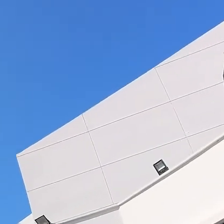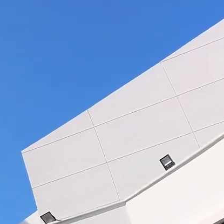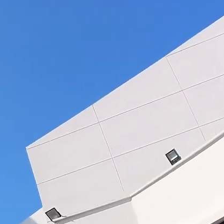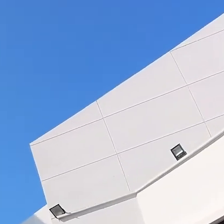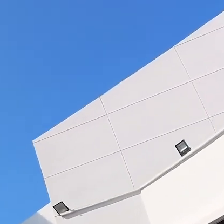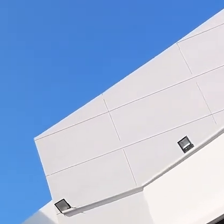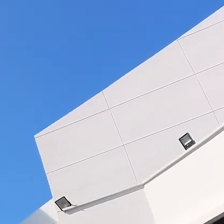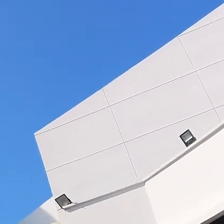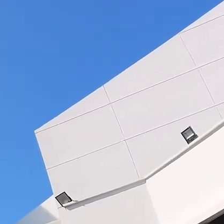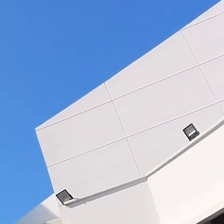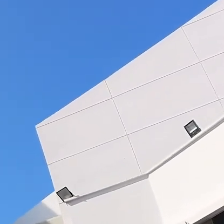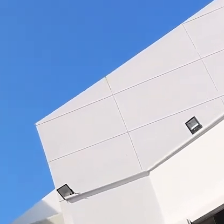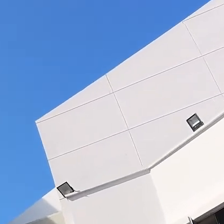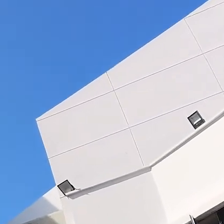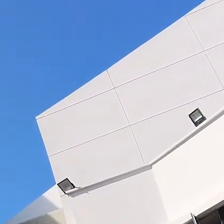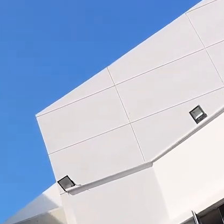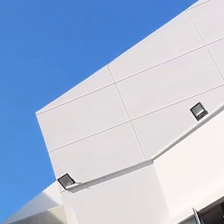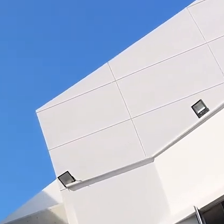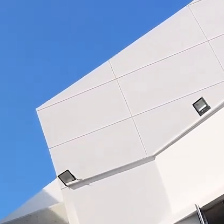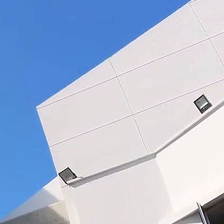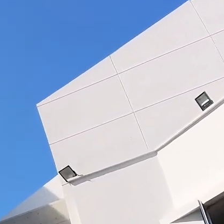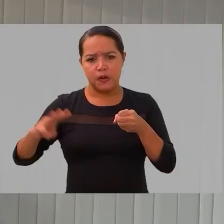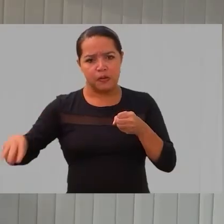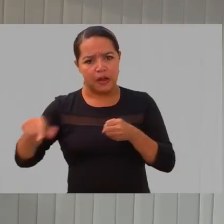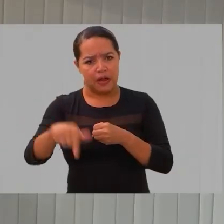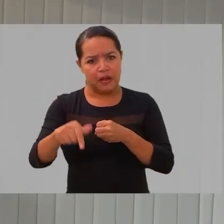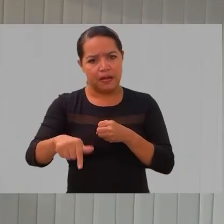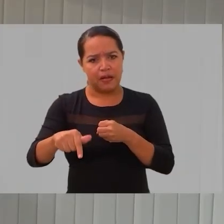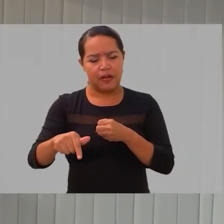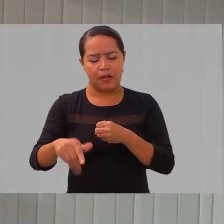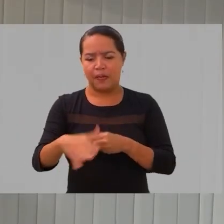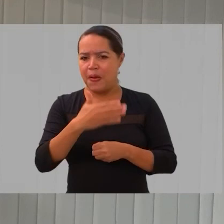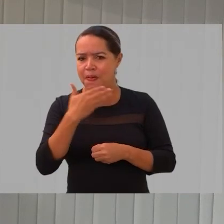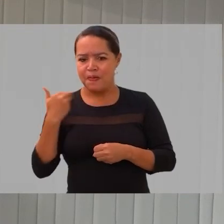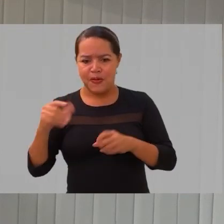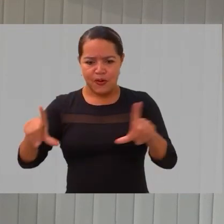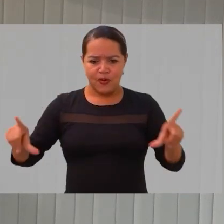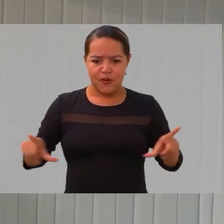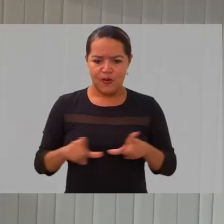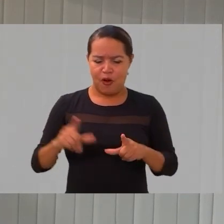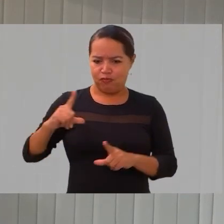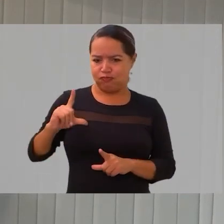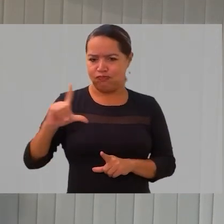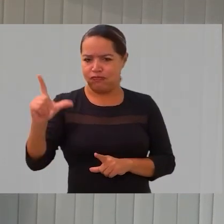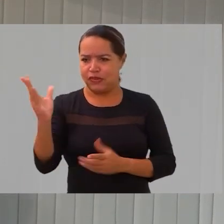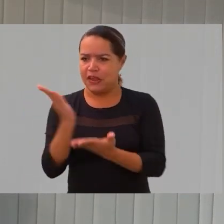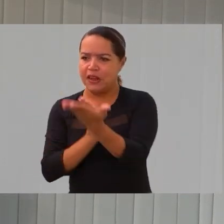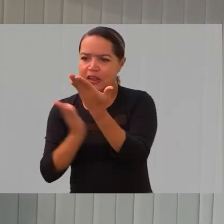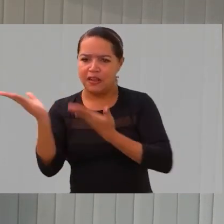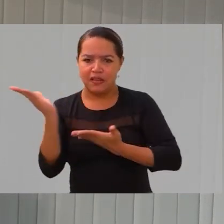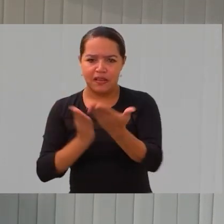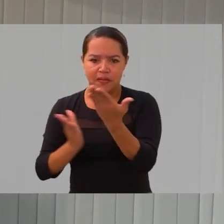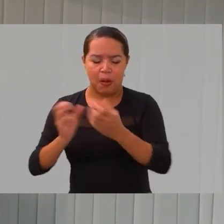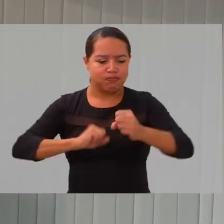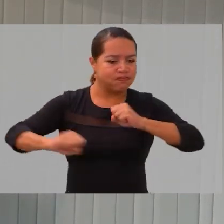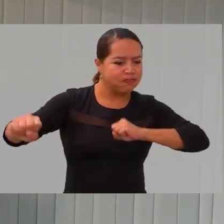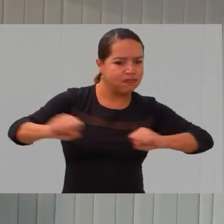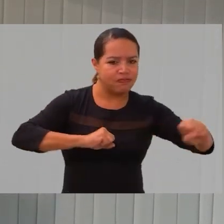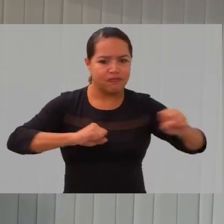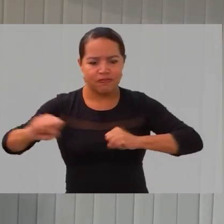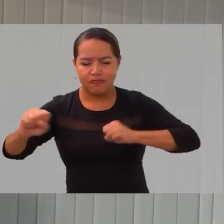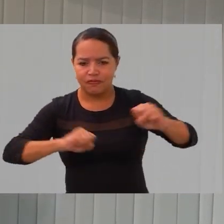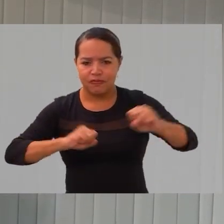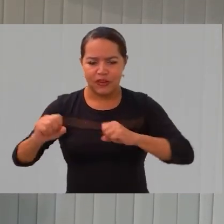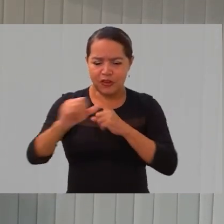Cajamag Cajamag se ha posicionado en el departamento del Magdalena como una corporación líder en servicios, por su gestión